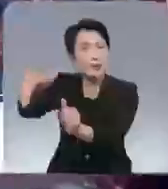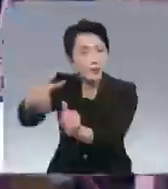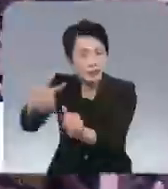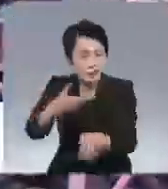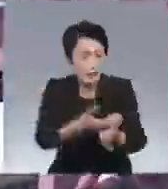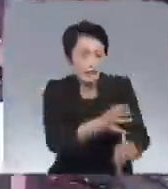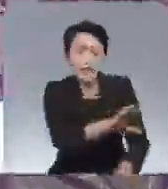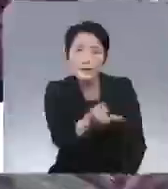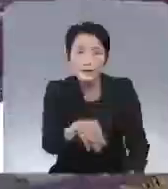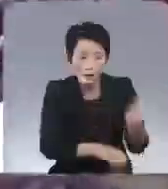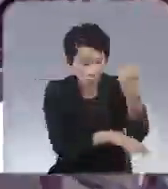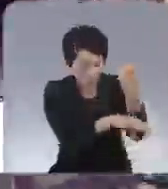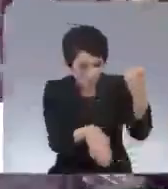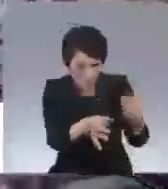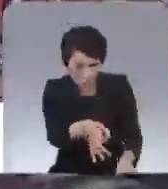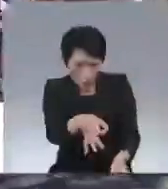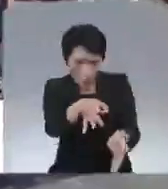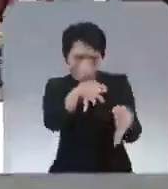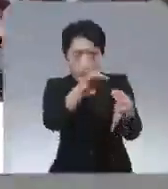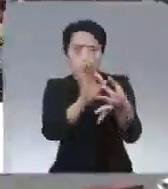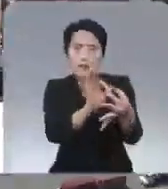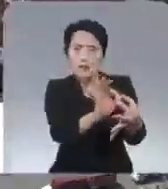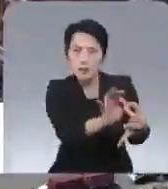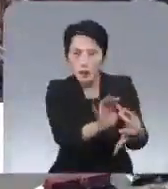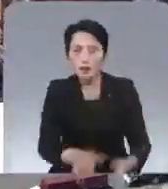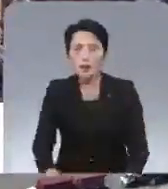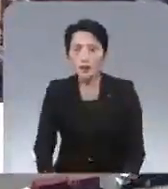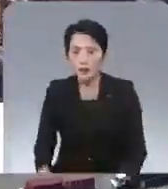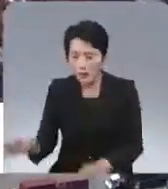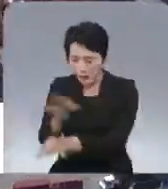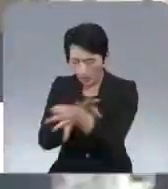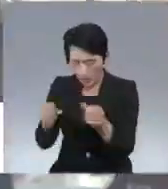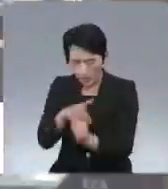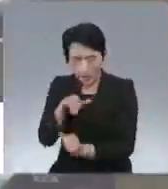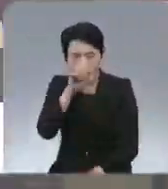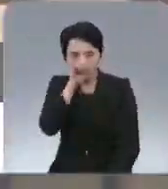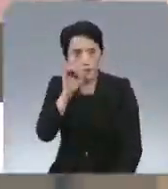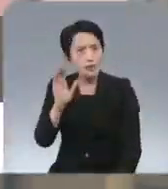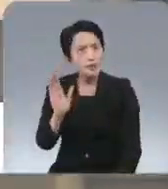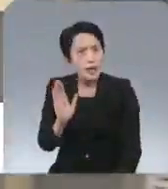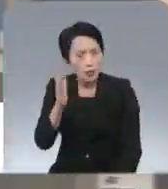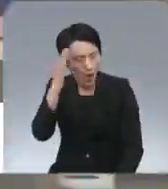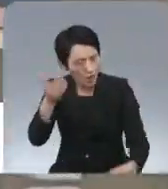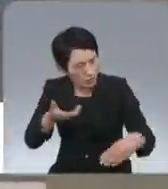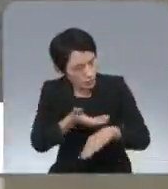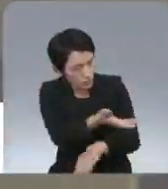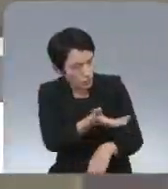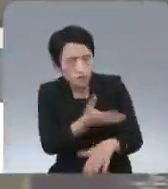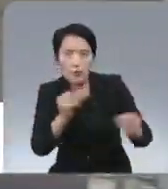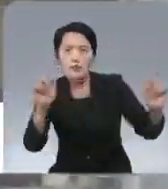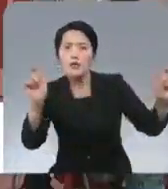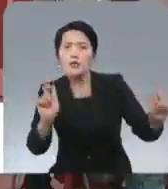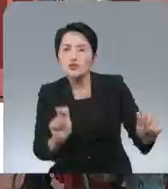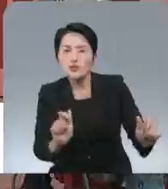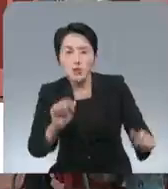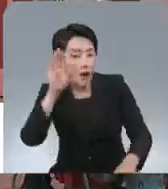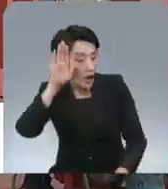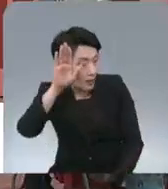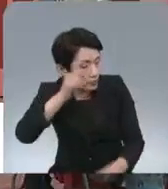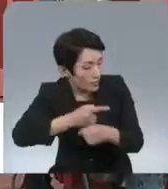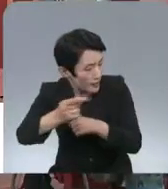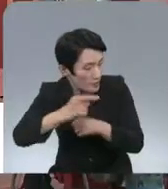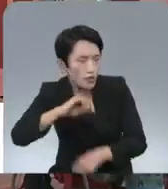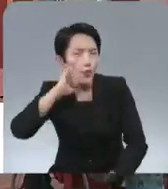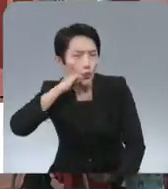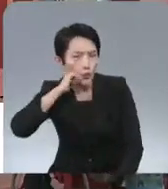1,8,5 puntos porcentuales menos que sus pronósticos del pasado mes de mayo la revisión obedece principalmente a